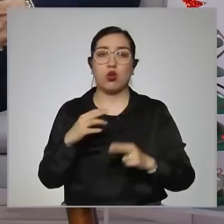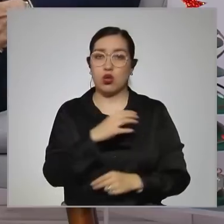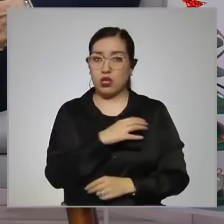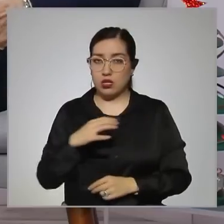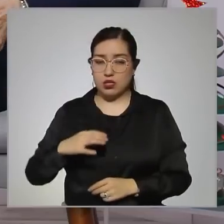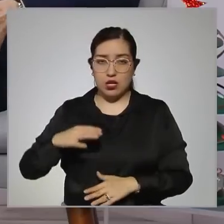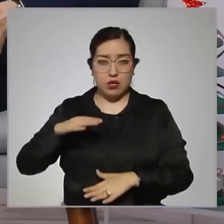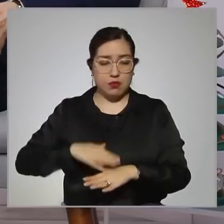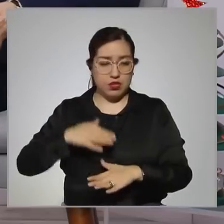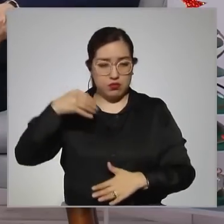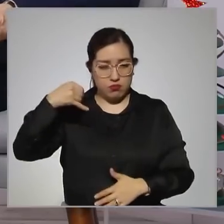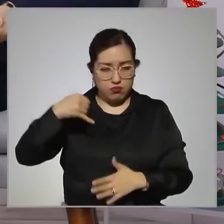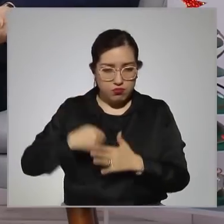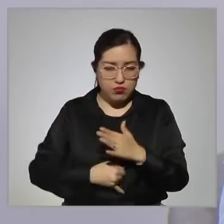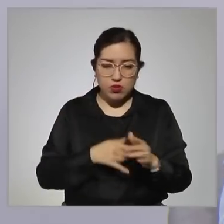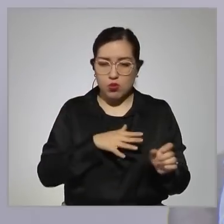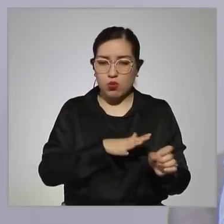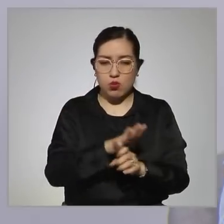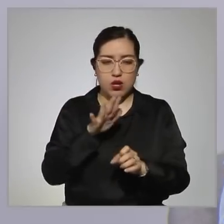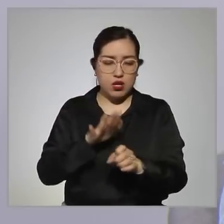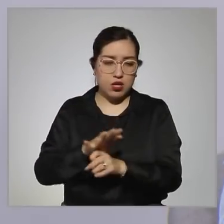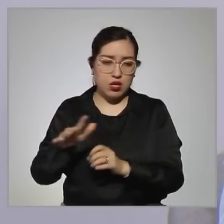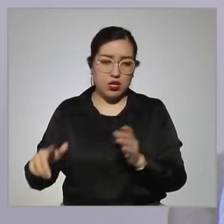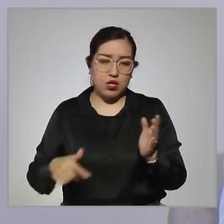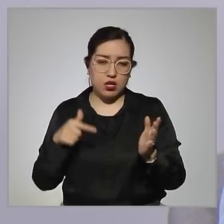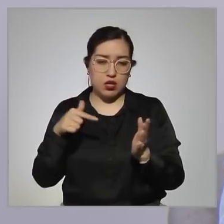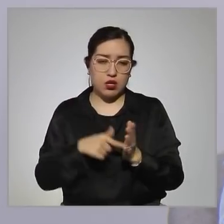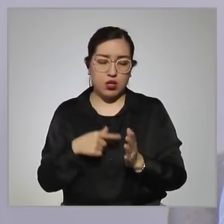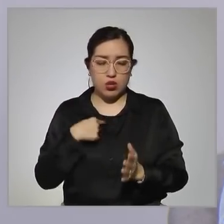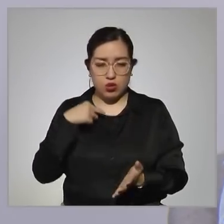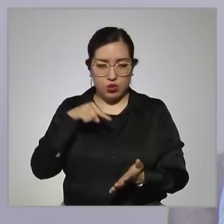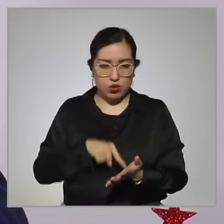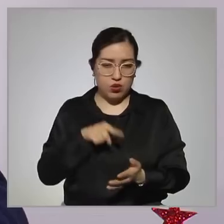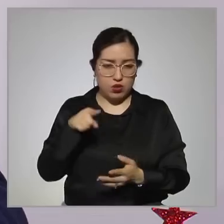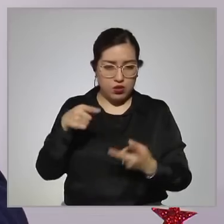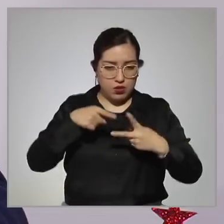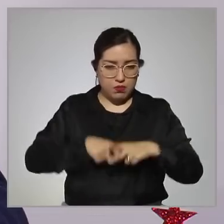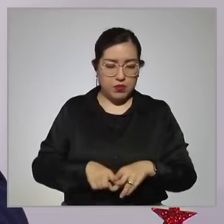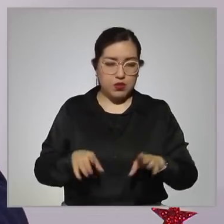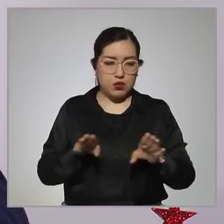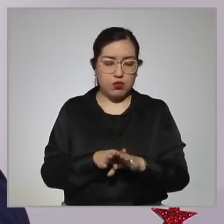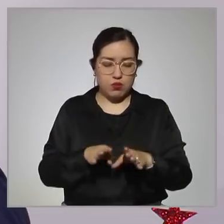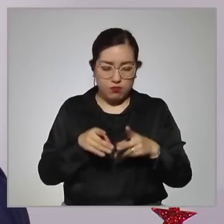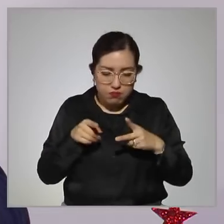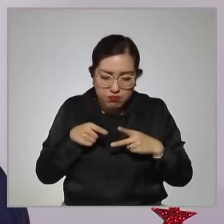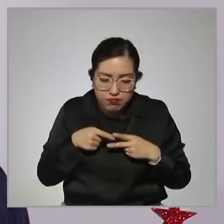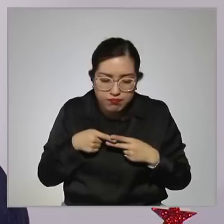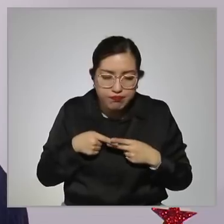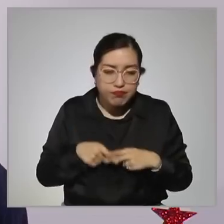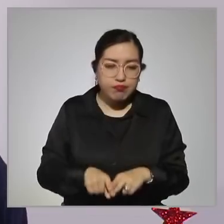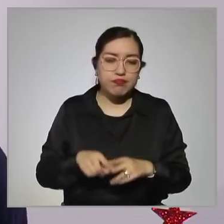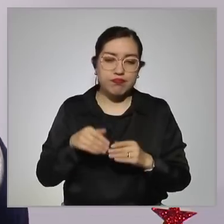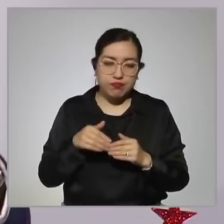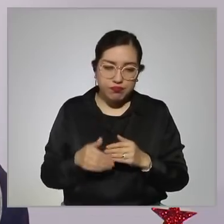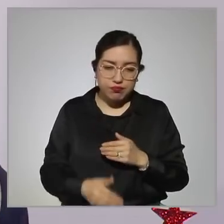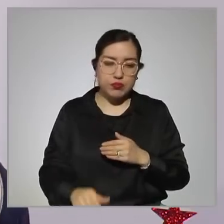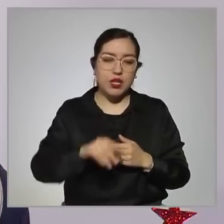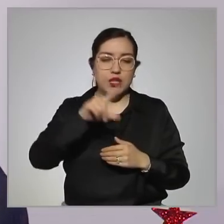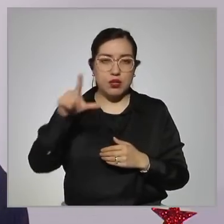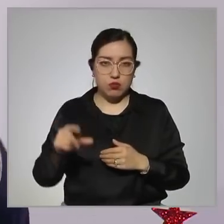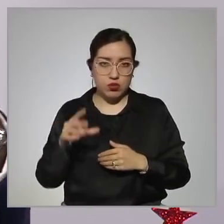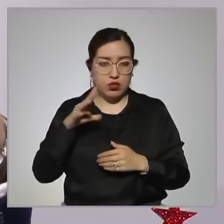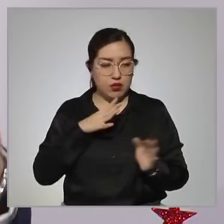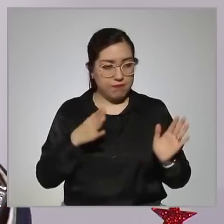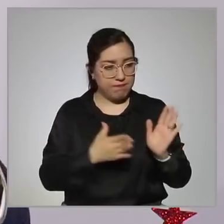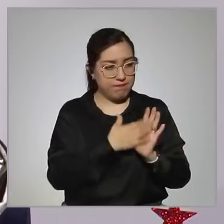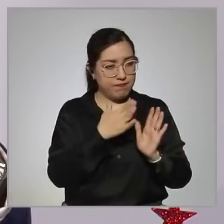enraizó totalmente en cualquier parte, ¿no? Y yo creo que por ahí viene el origen y cómo después con la construcción de las iglesias,